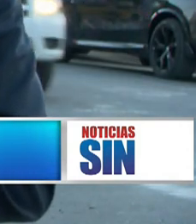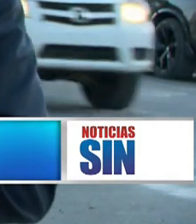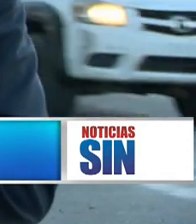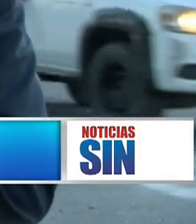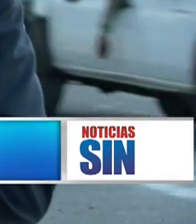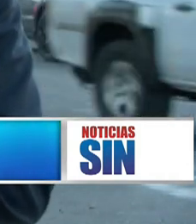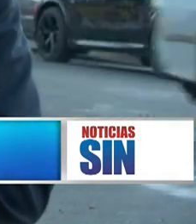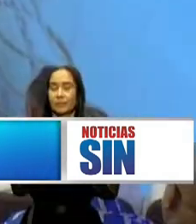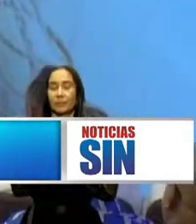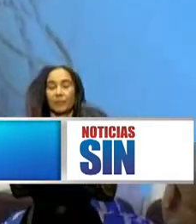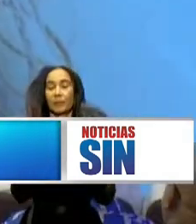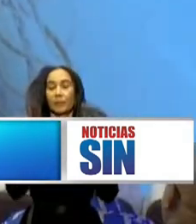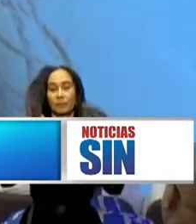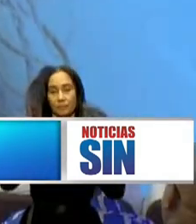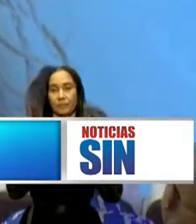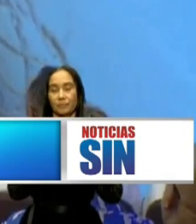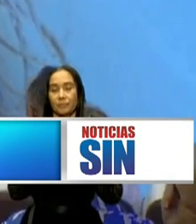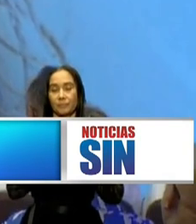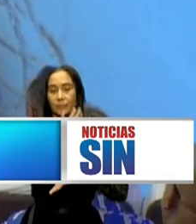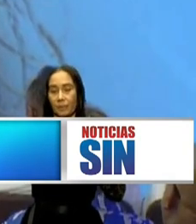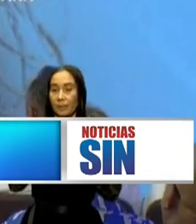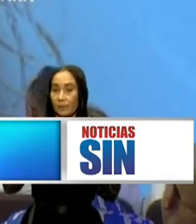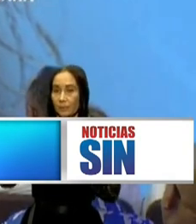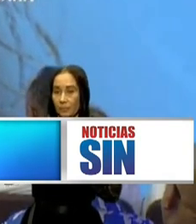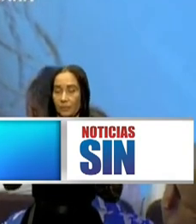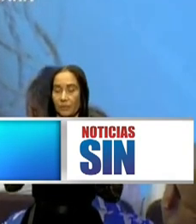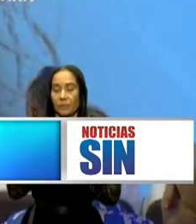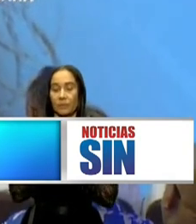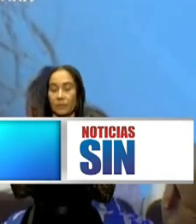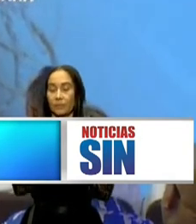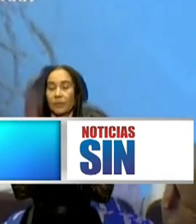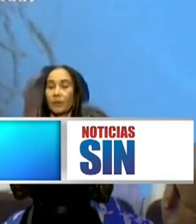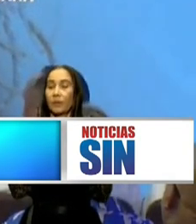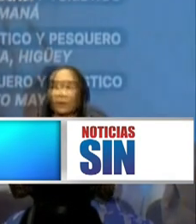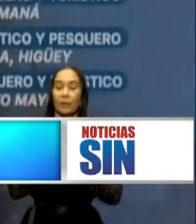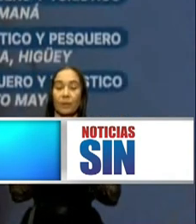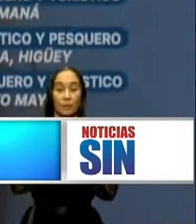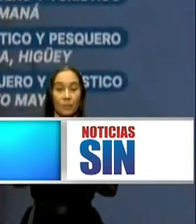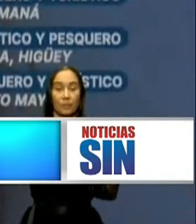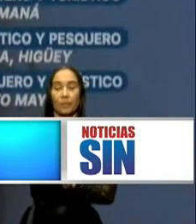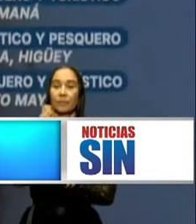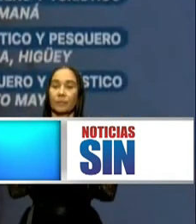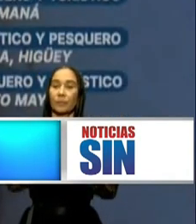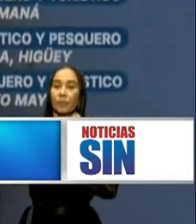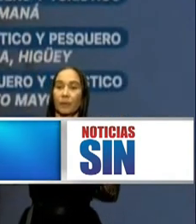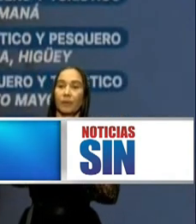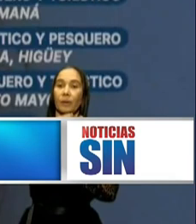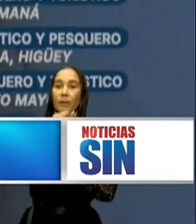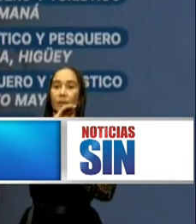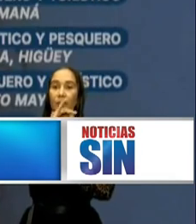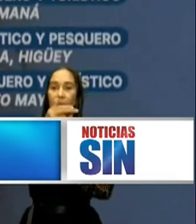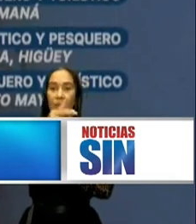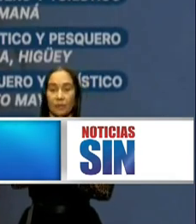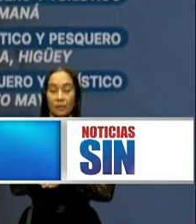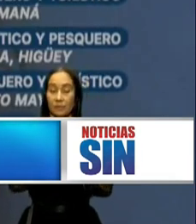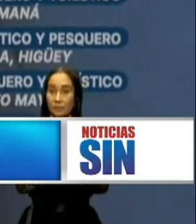el gobierno. El presidente habló de los puertos que ha construido o inaugurado durante la habilitación de la ruta del ferry desde